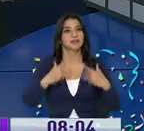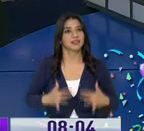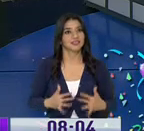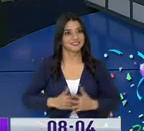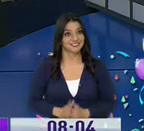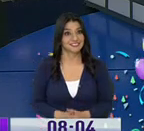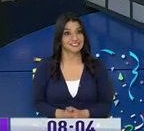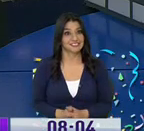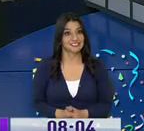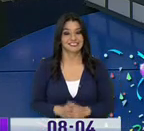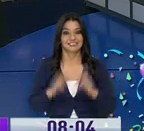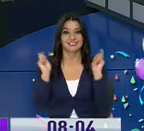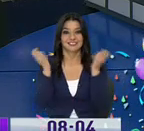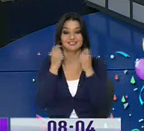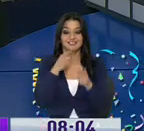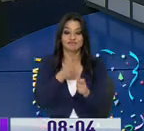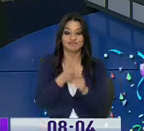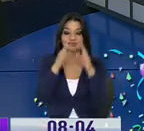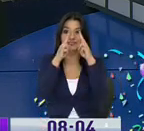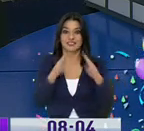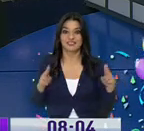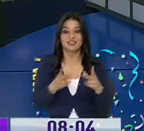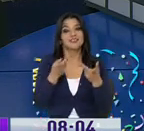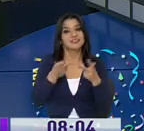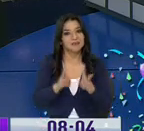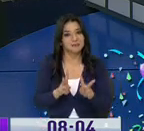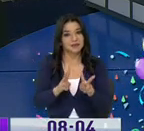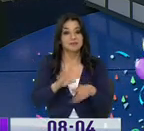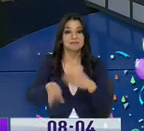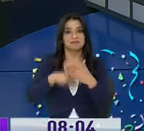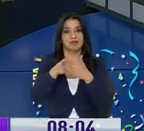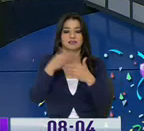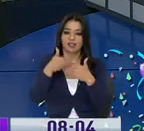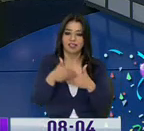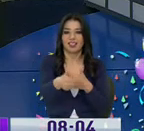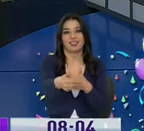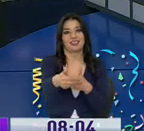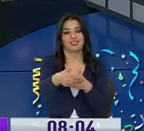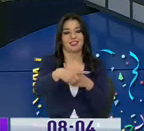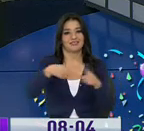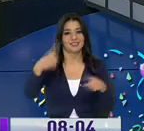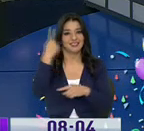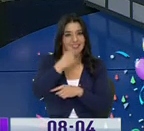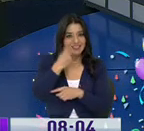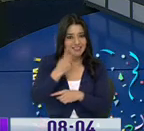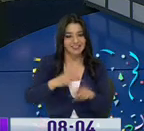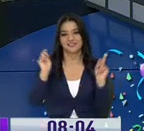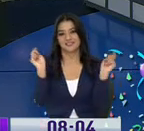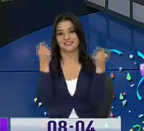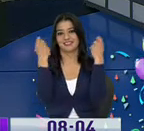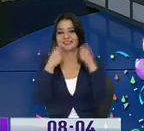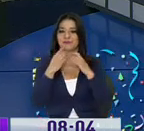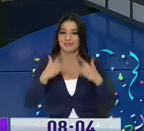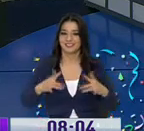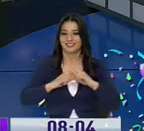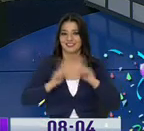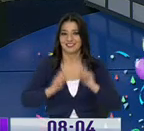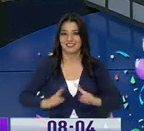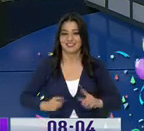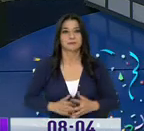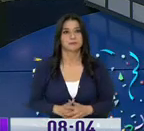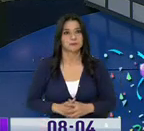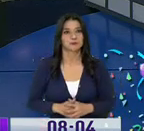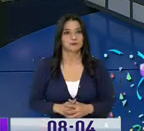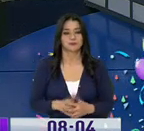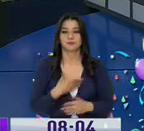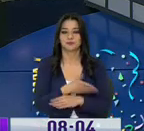de celebración. Y como ya viene la Navidad, es un viernes de celebración largo, porque tenemos varios días para seguir festejando varias fiestas. Que las obras sean buenas,